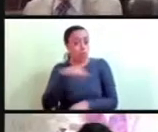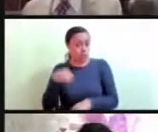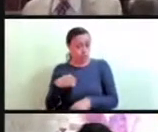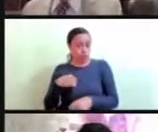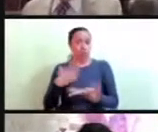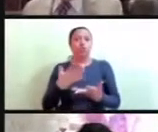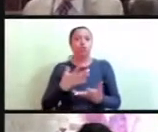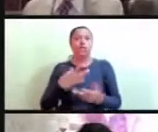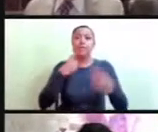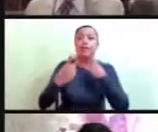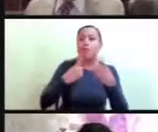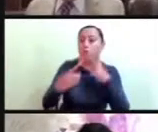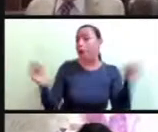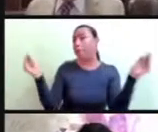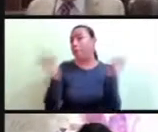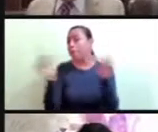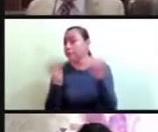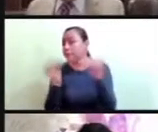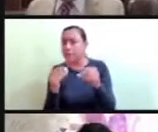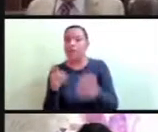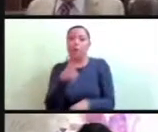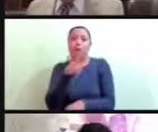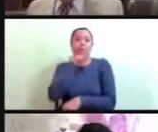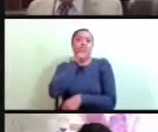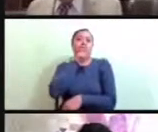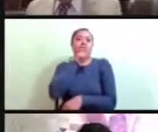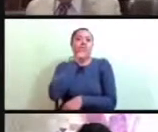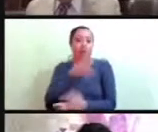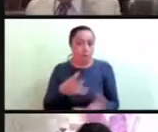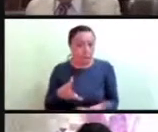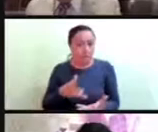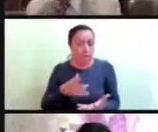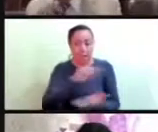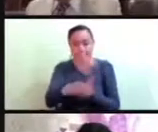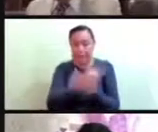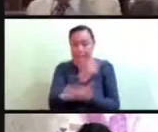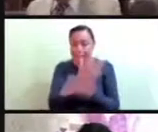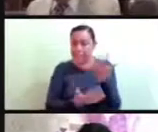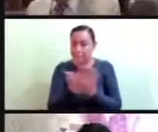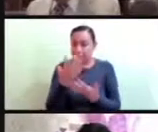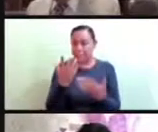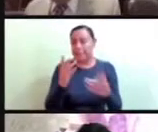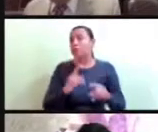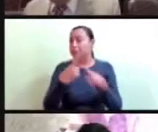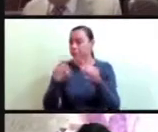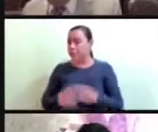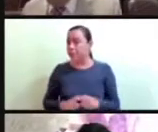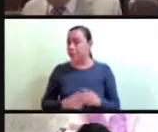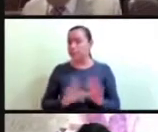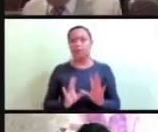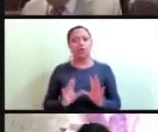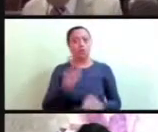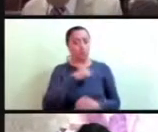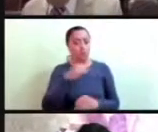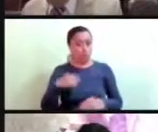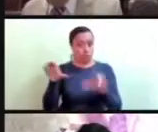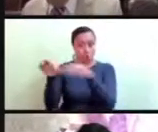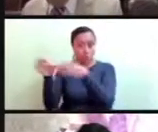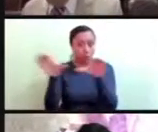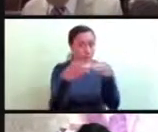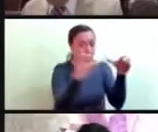debatimos o callamos, escuchamos a nuestras comunidades y nos escuchamos o